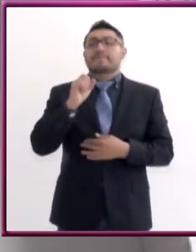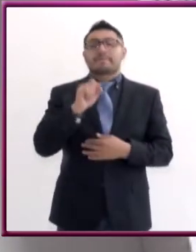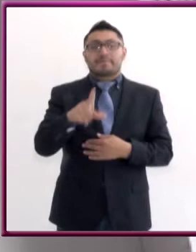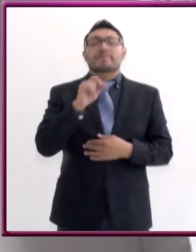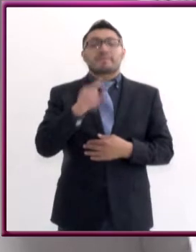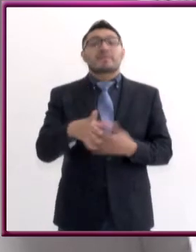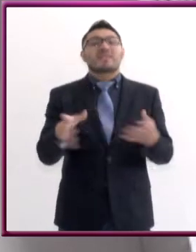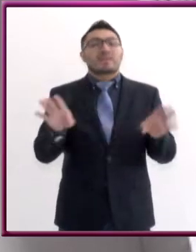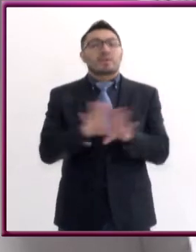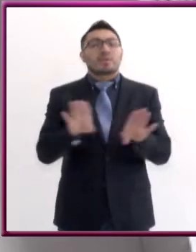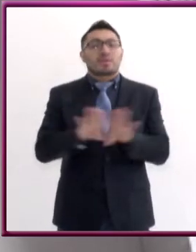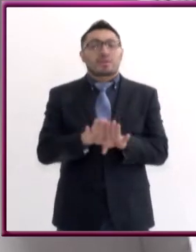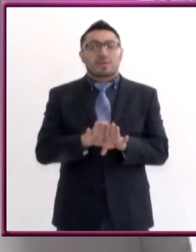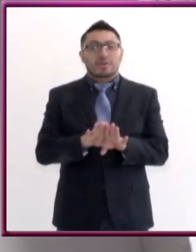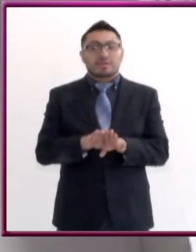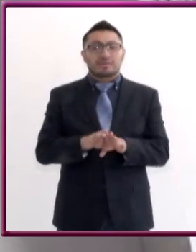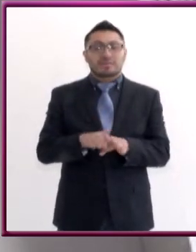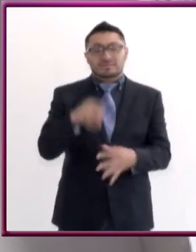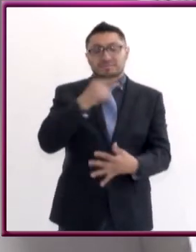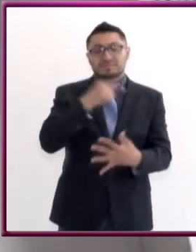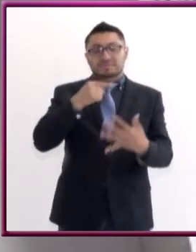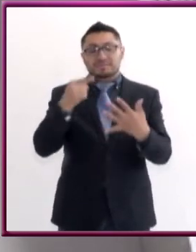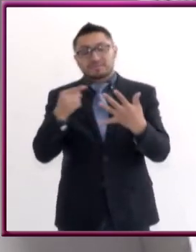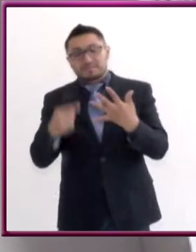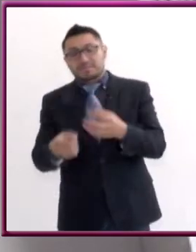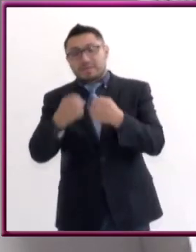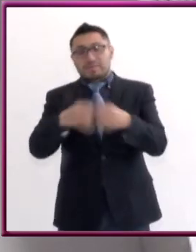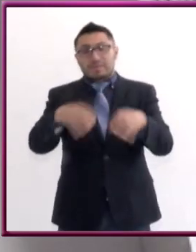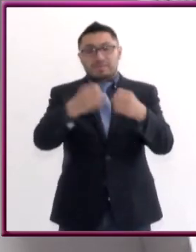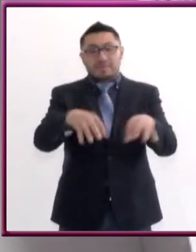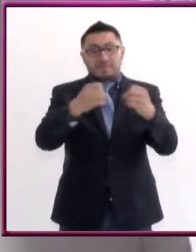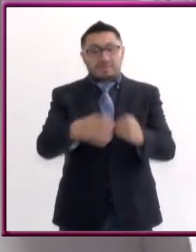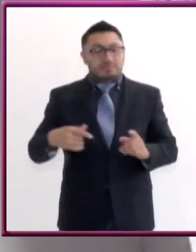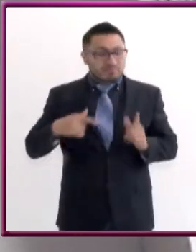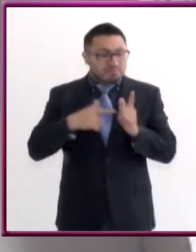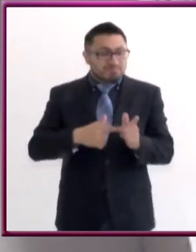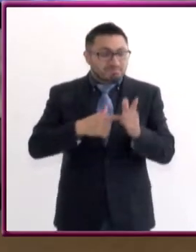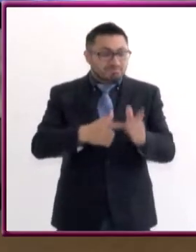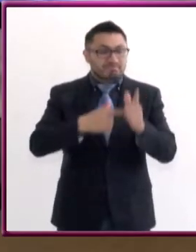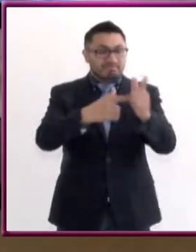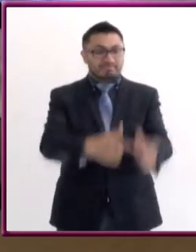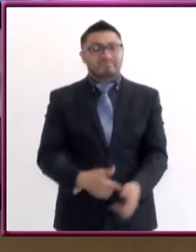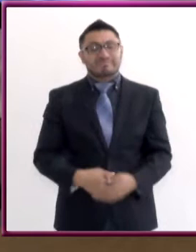sí misma es una sucesión de pérdidas continuas.